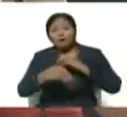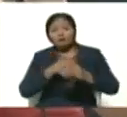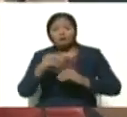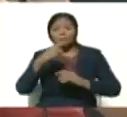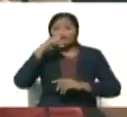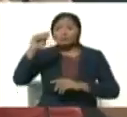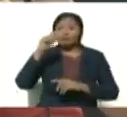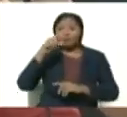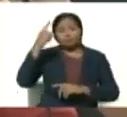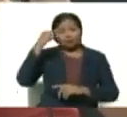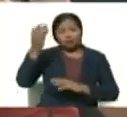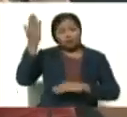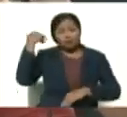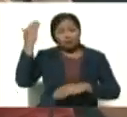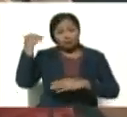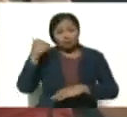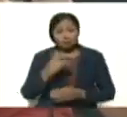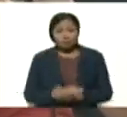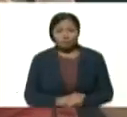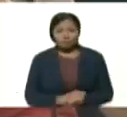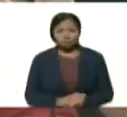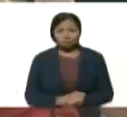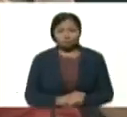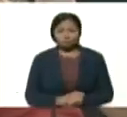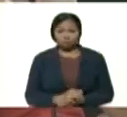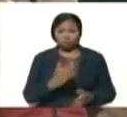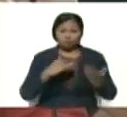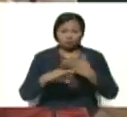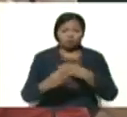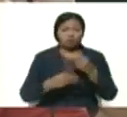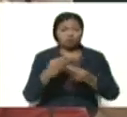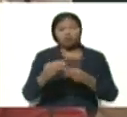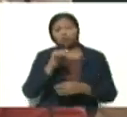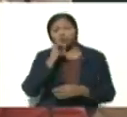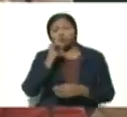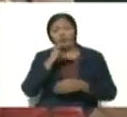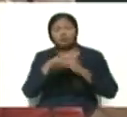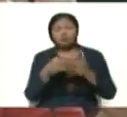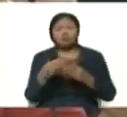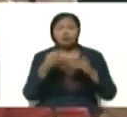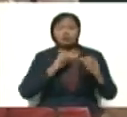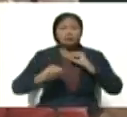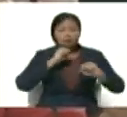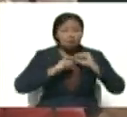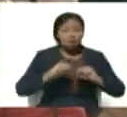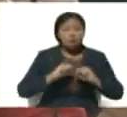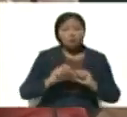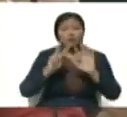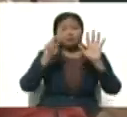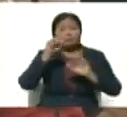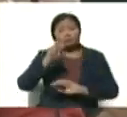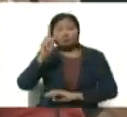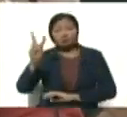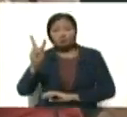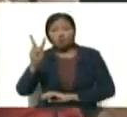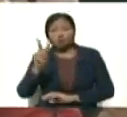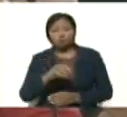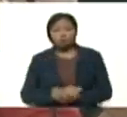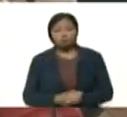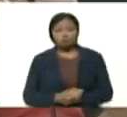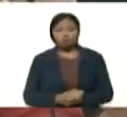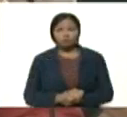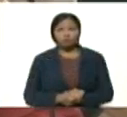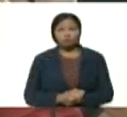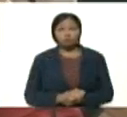desde el día de ayer, que supimos la noticia del terremoto de 7.2